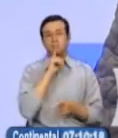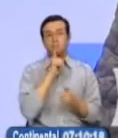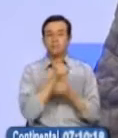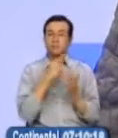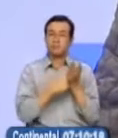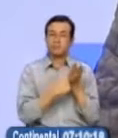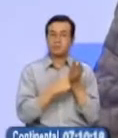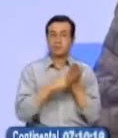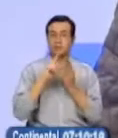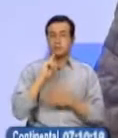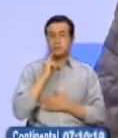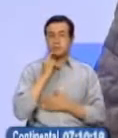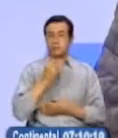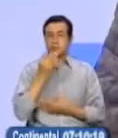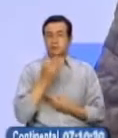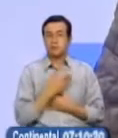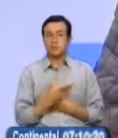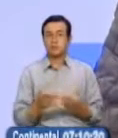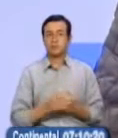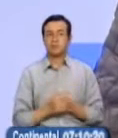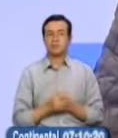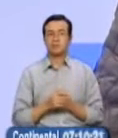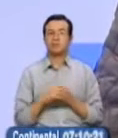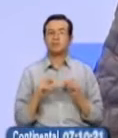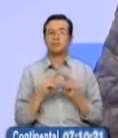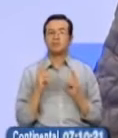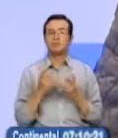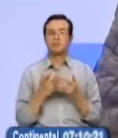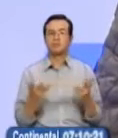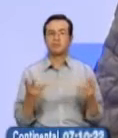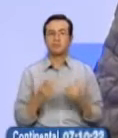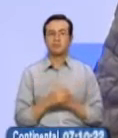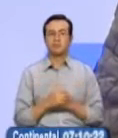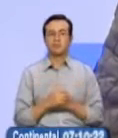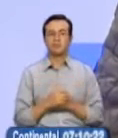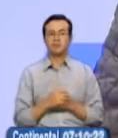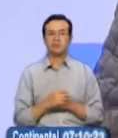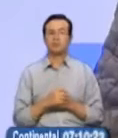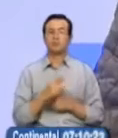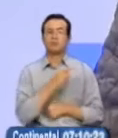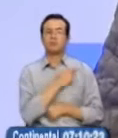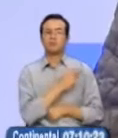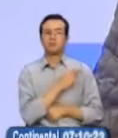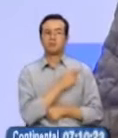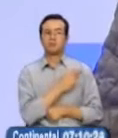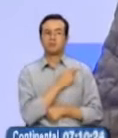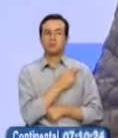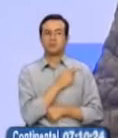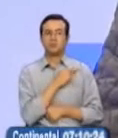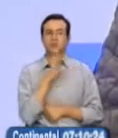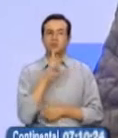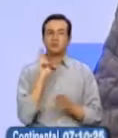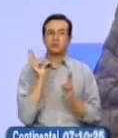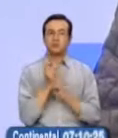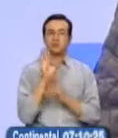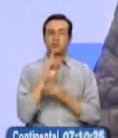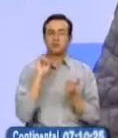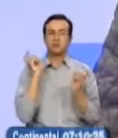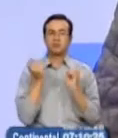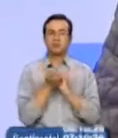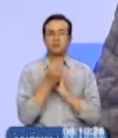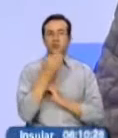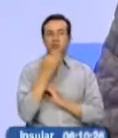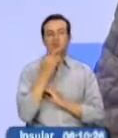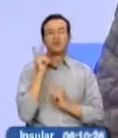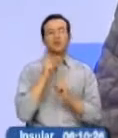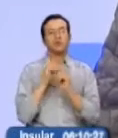debate serio en el marco de que la universidad, su reforma, su transformación, es